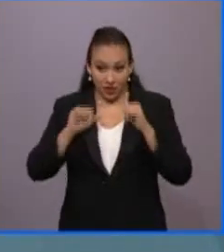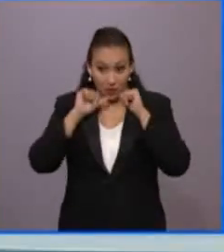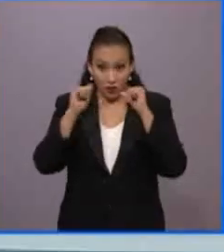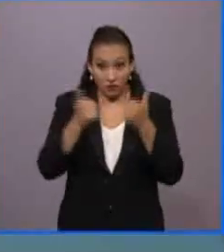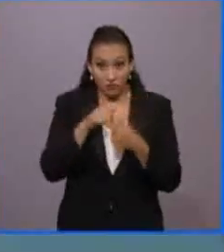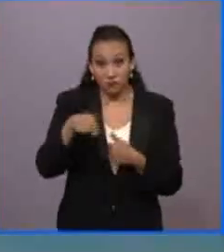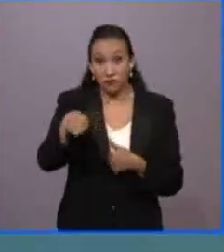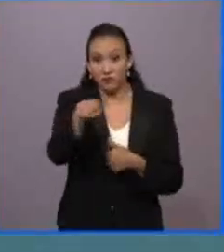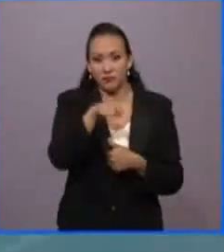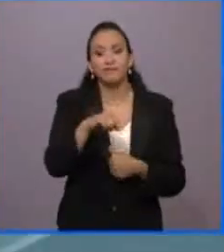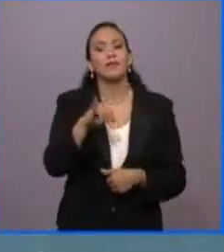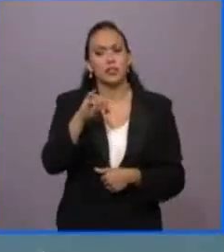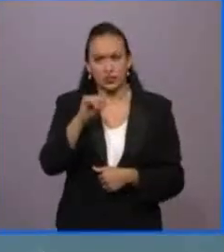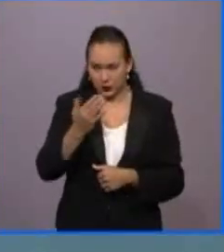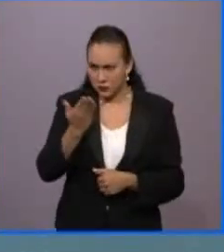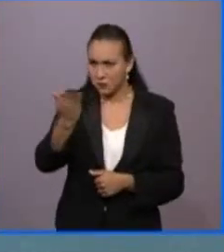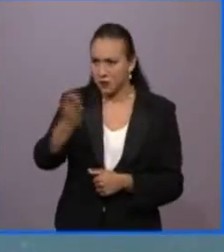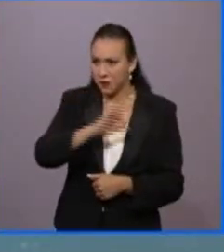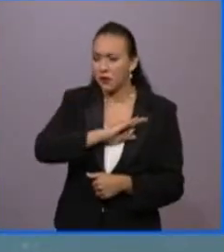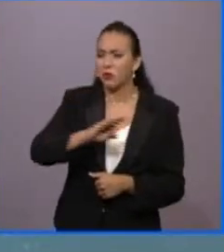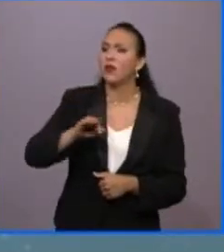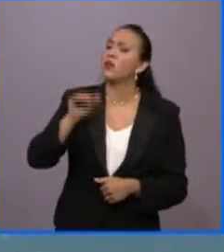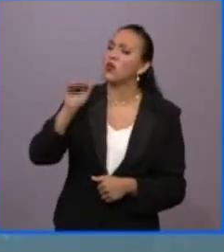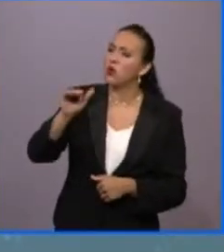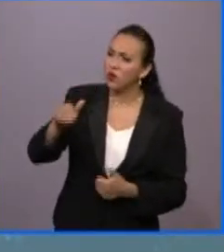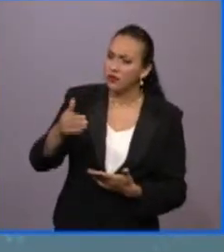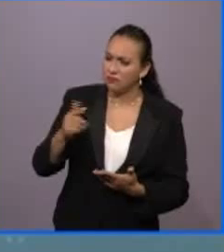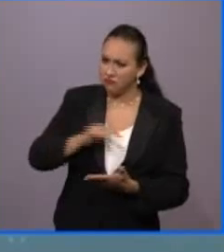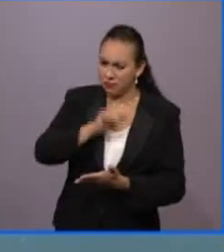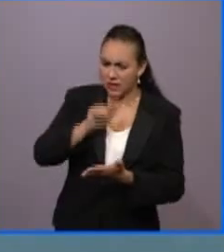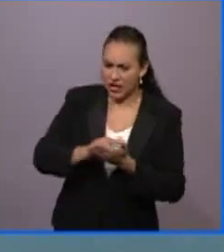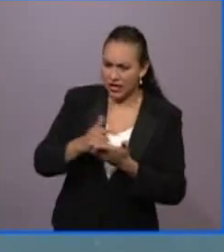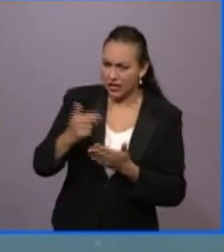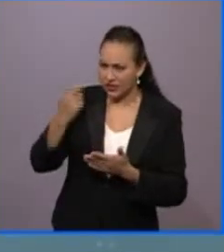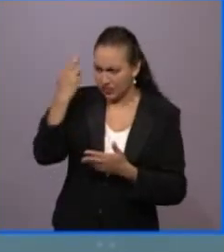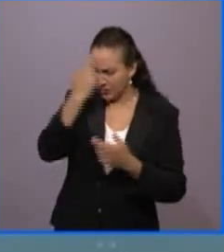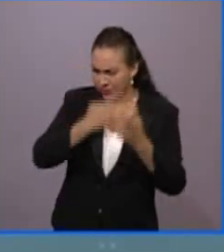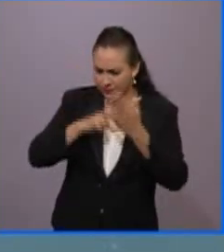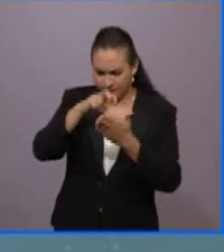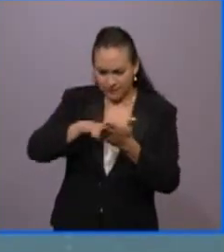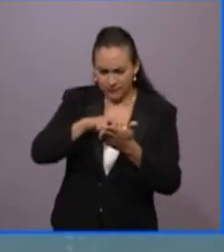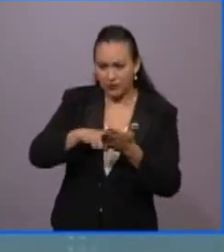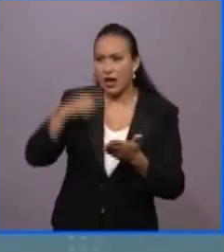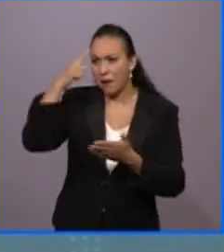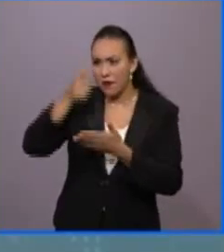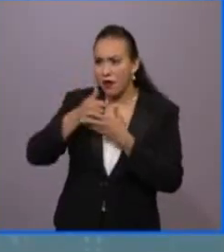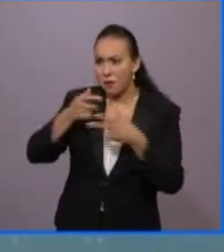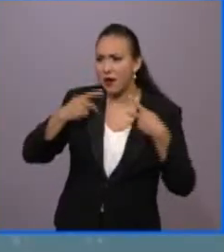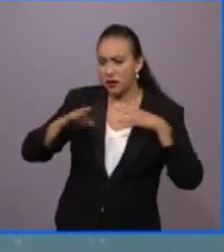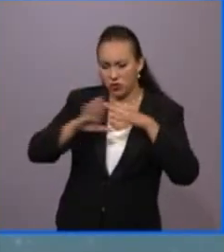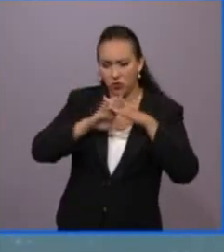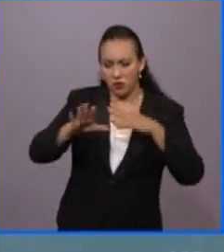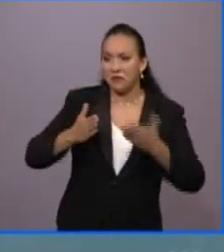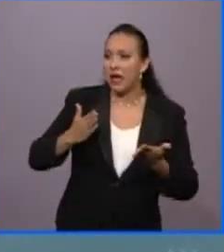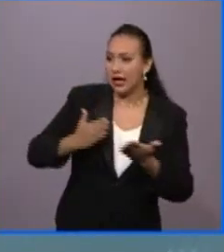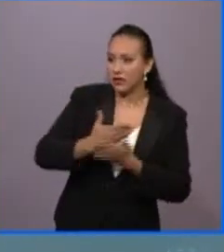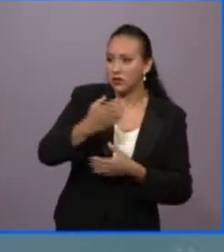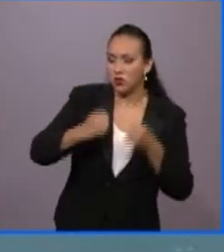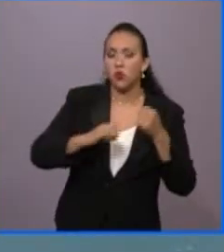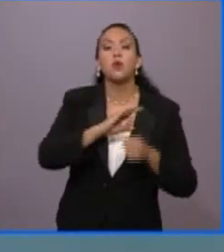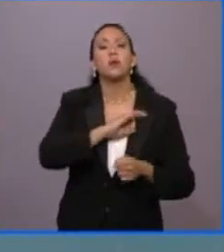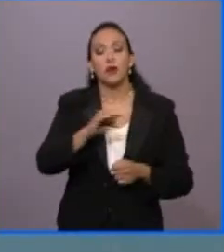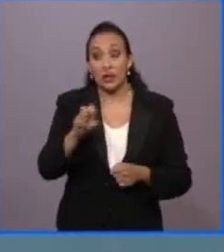asociación civil sí puede reclamar la falta de modificación de la ley en atención al derecho de acceso a la justicia y su relación con